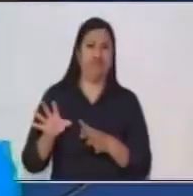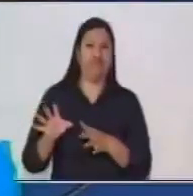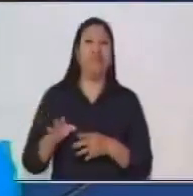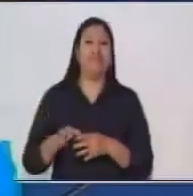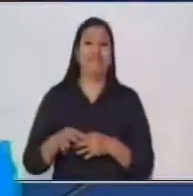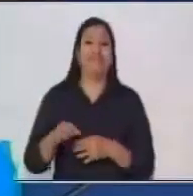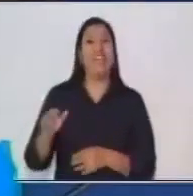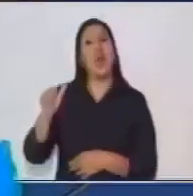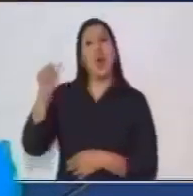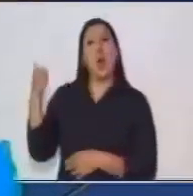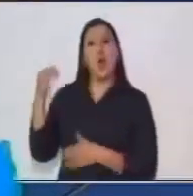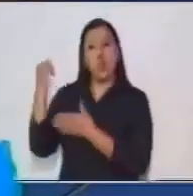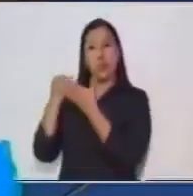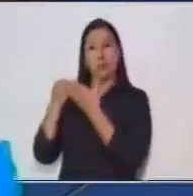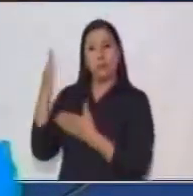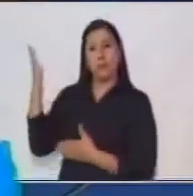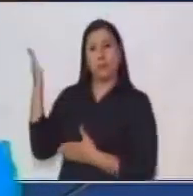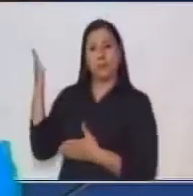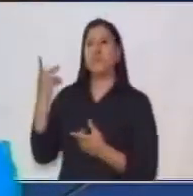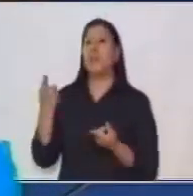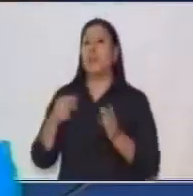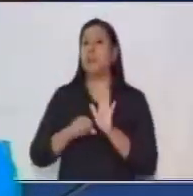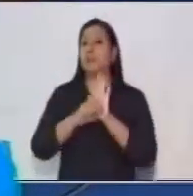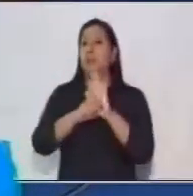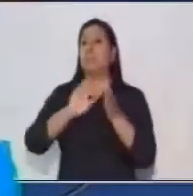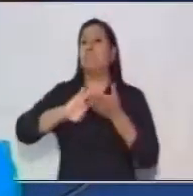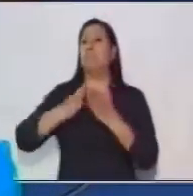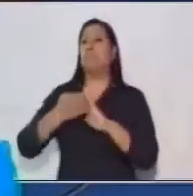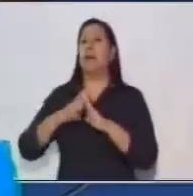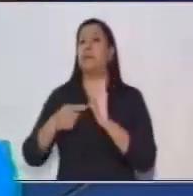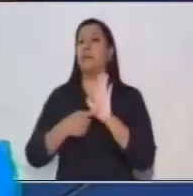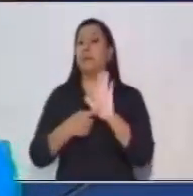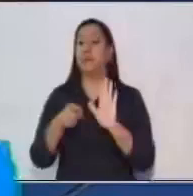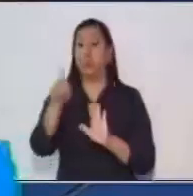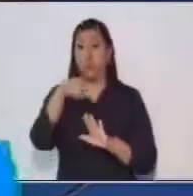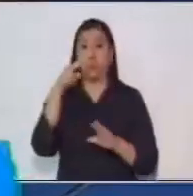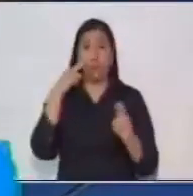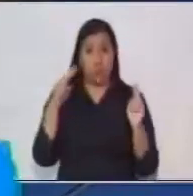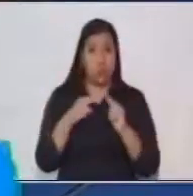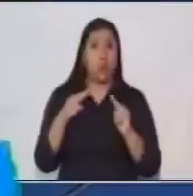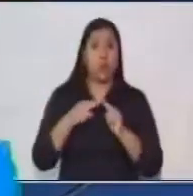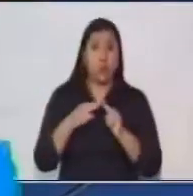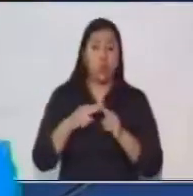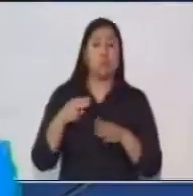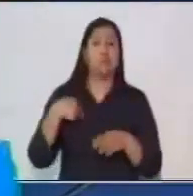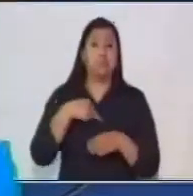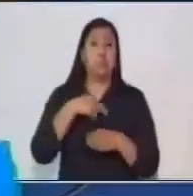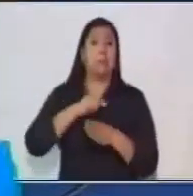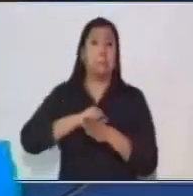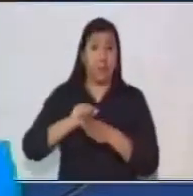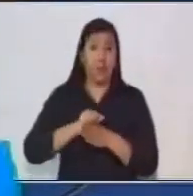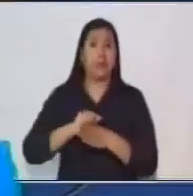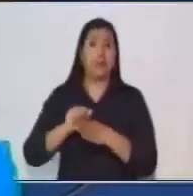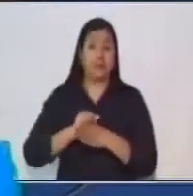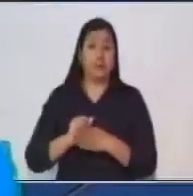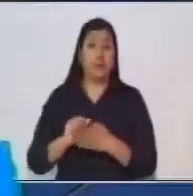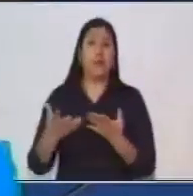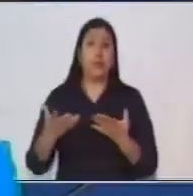signo matemático. Todos lo conocemos, lo practicamos en todo momento, no solo